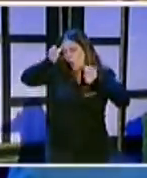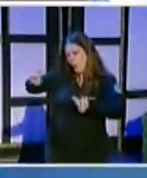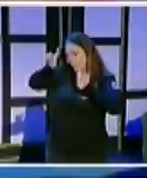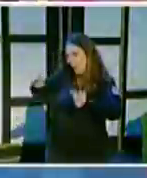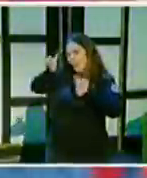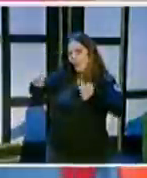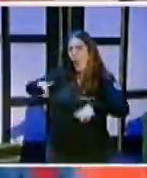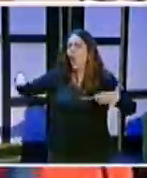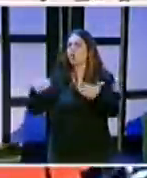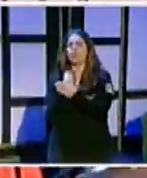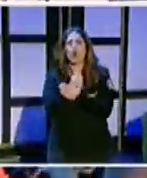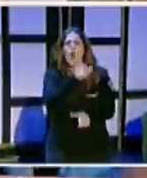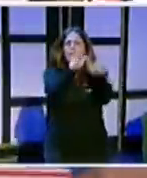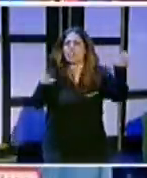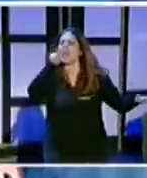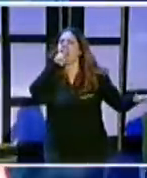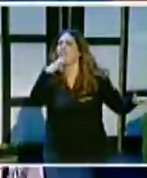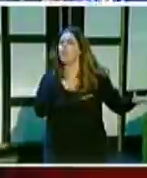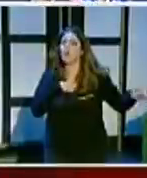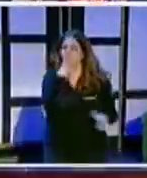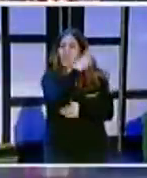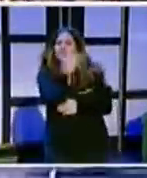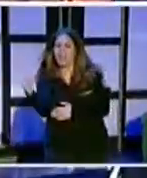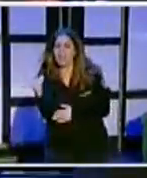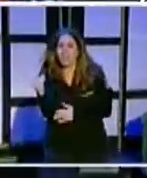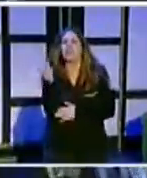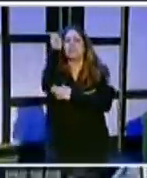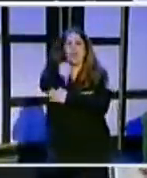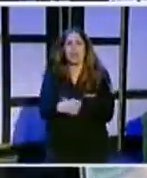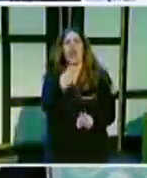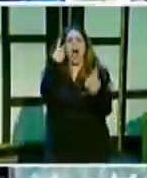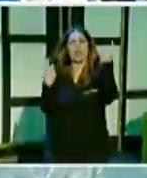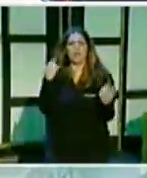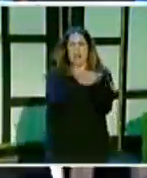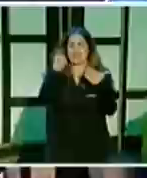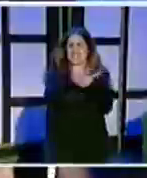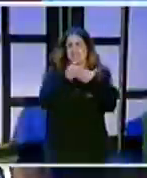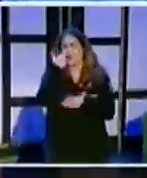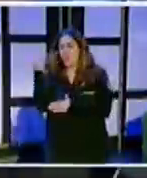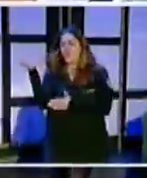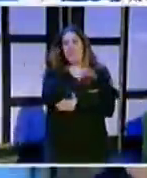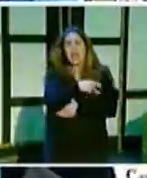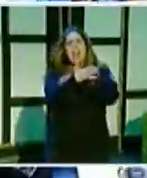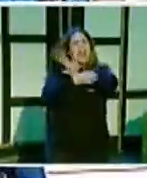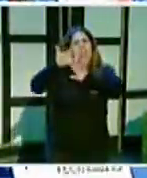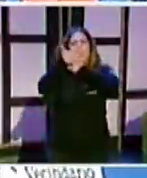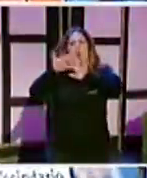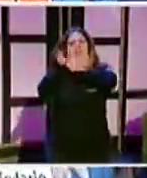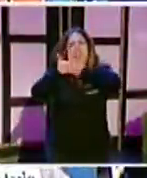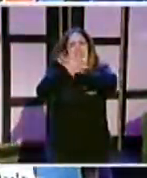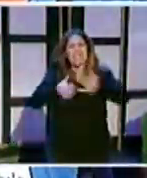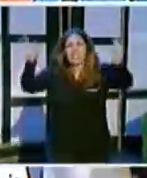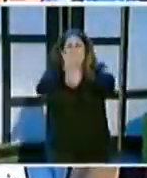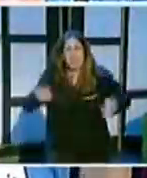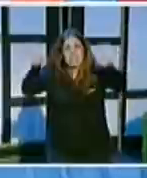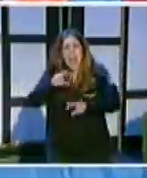mundo entendería a las personas que no hablan. Se imparten mis materias que no valen para nada, mientras la lengua de signos permanece